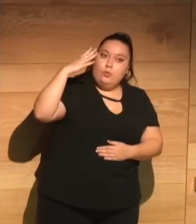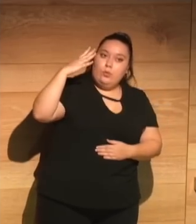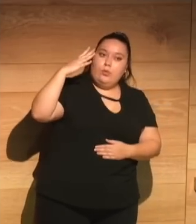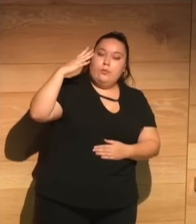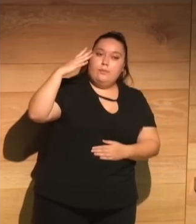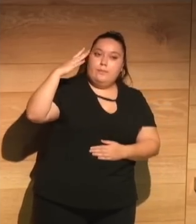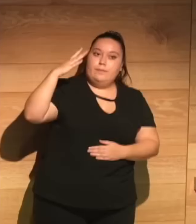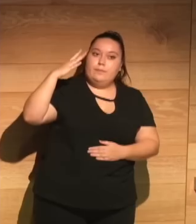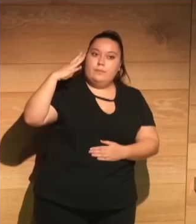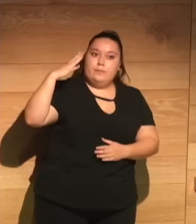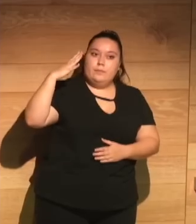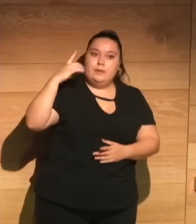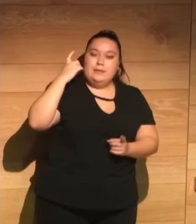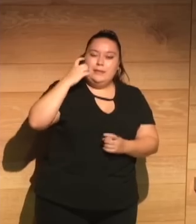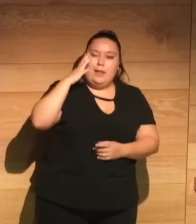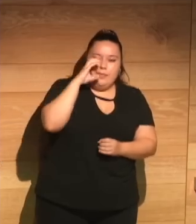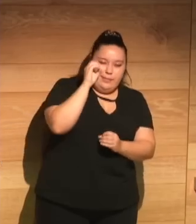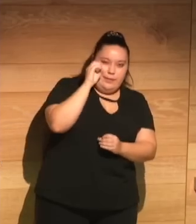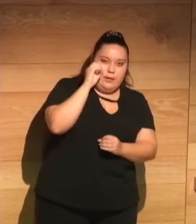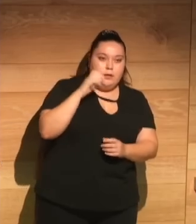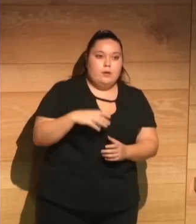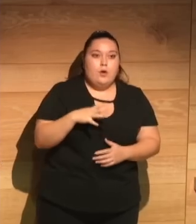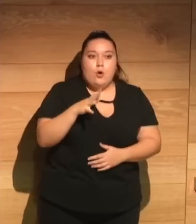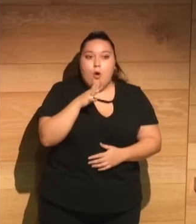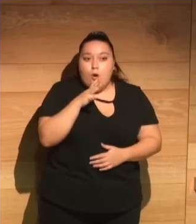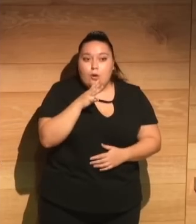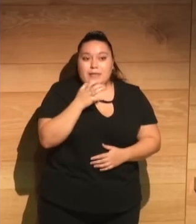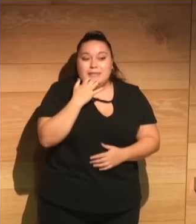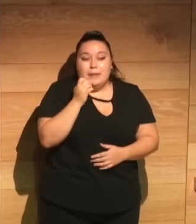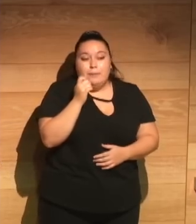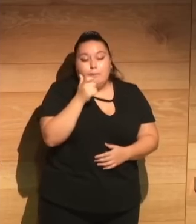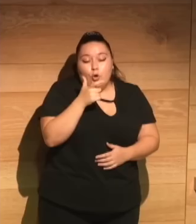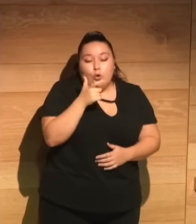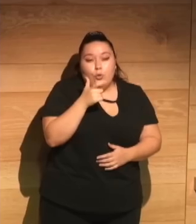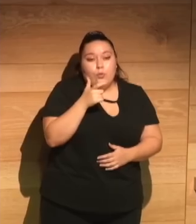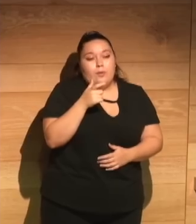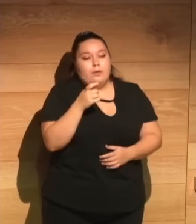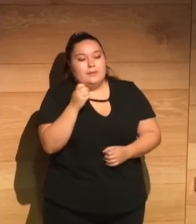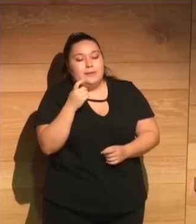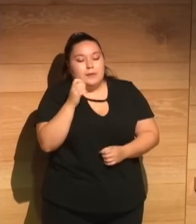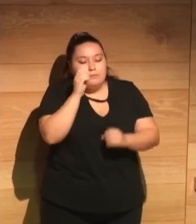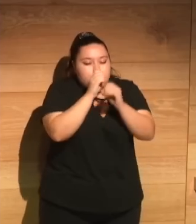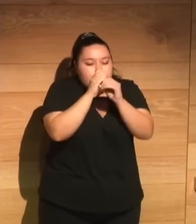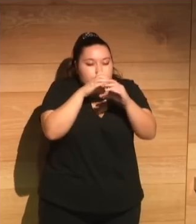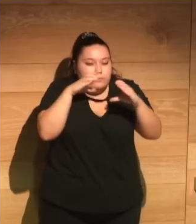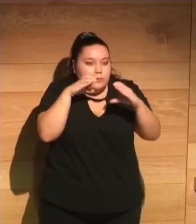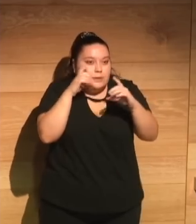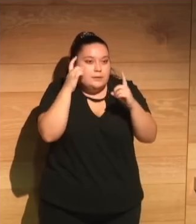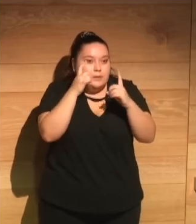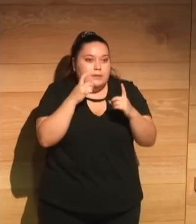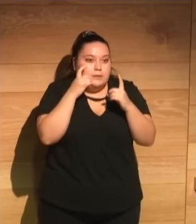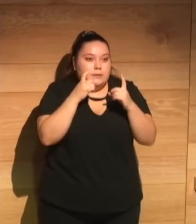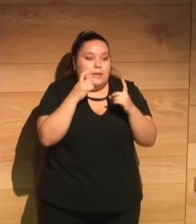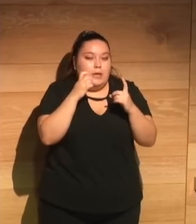tenderás a cerrarlo. Claro. Y si hay muy poquita luz, vas a tener que abrir del todo para tratar de